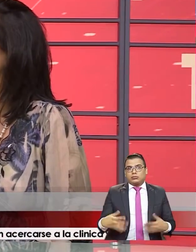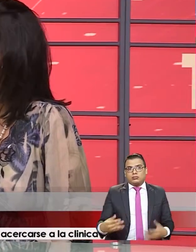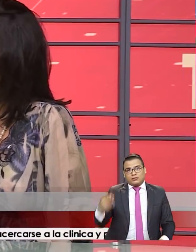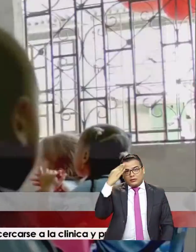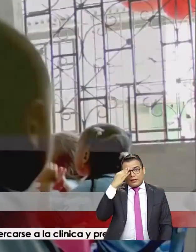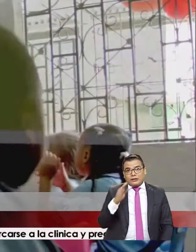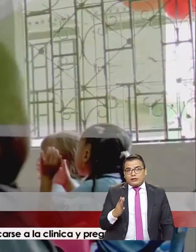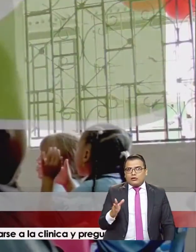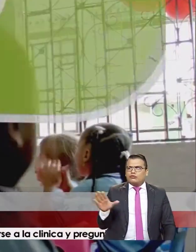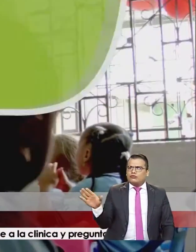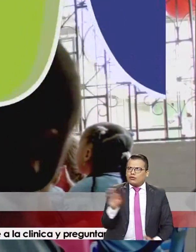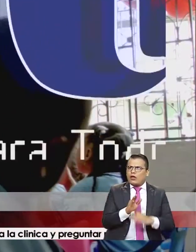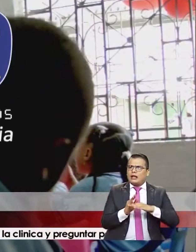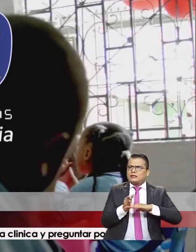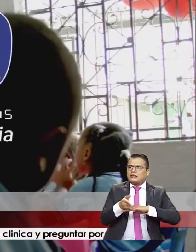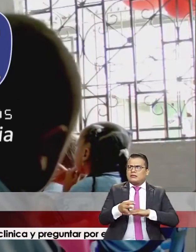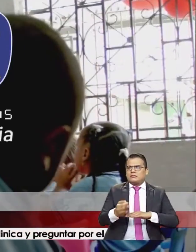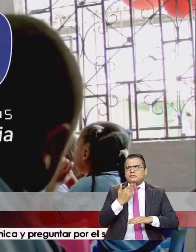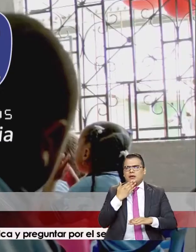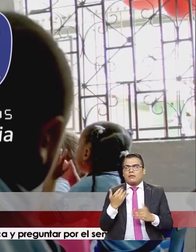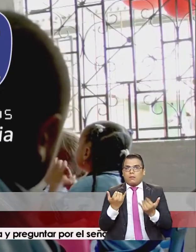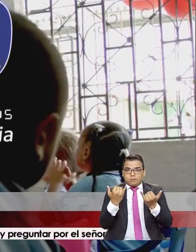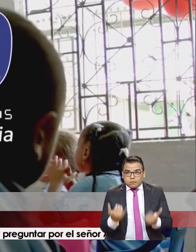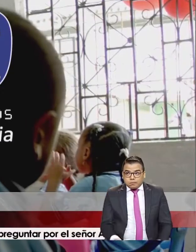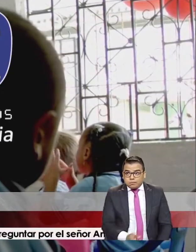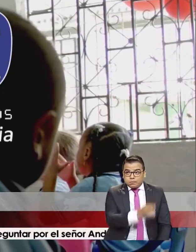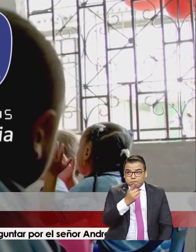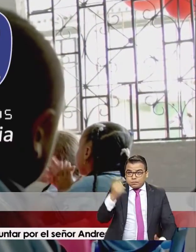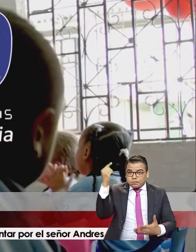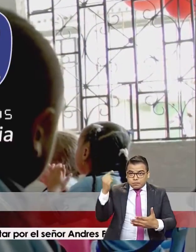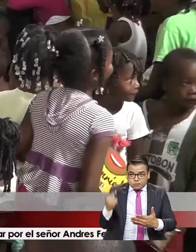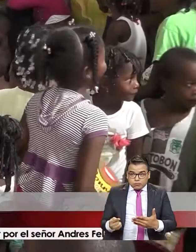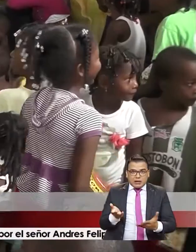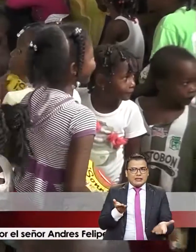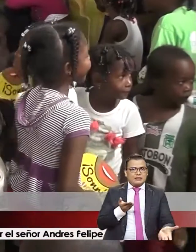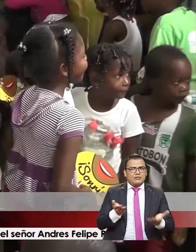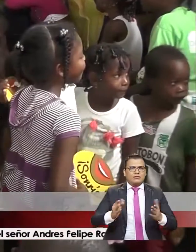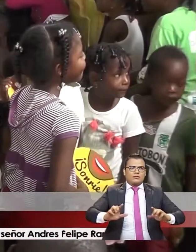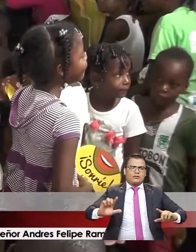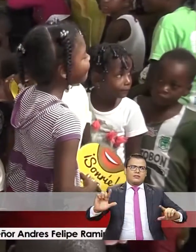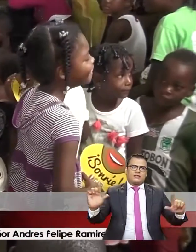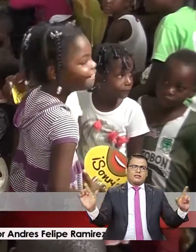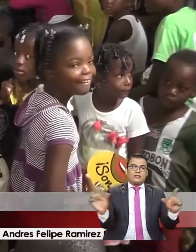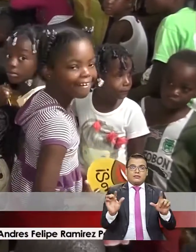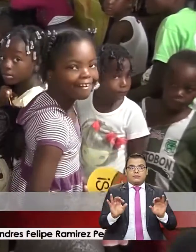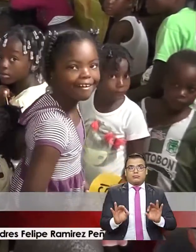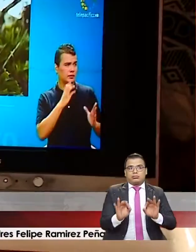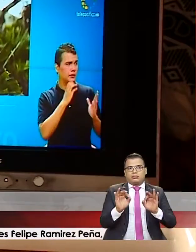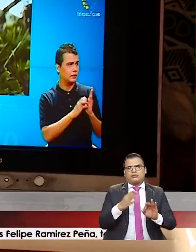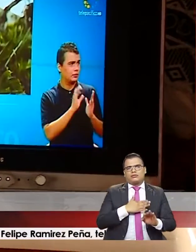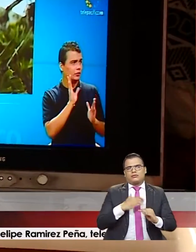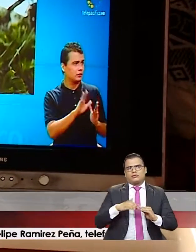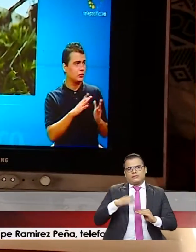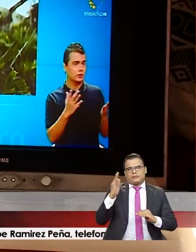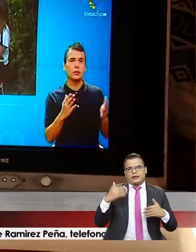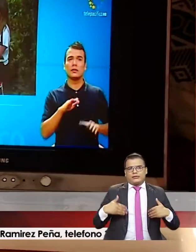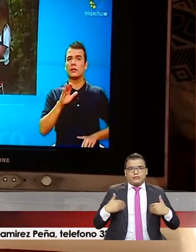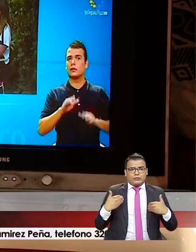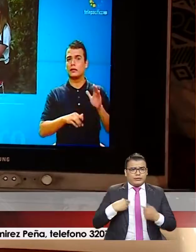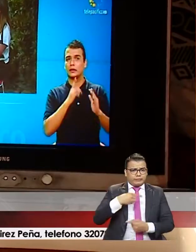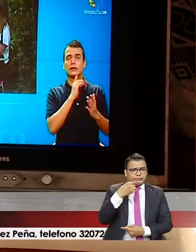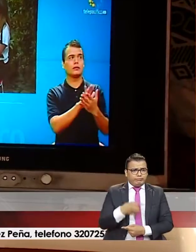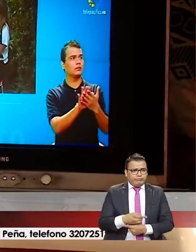acceder y gozar de todo lo que tiene este sector para ofrecernos entonces estoy pues muy contenta de que lo hayamos logrado